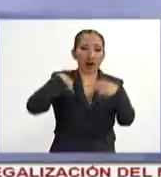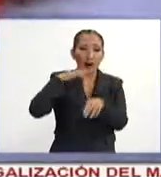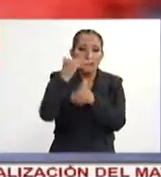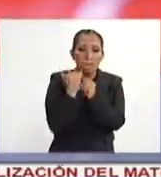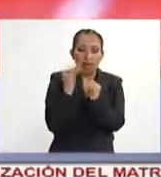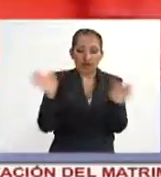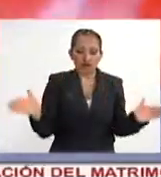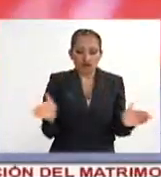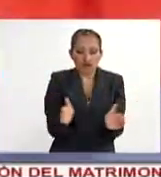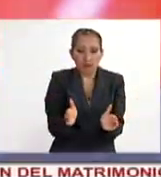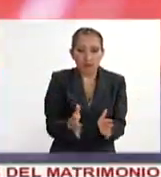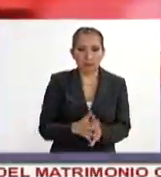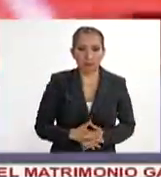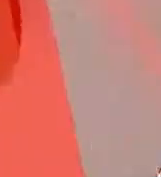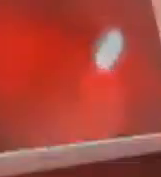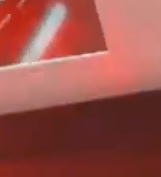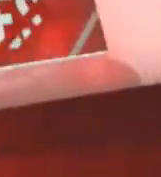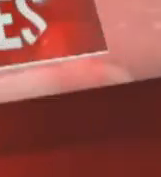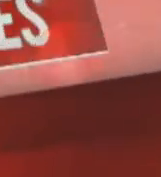reducción de carriles.